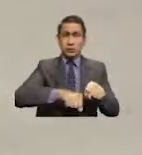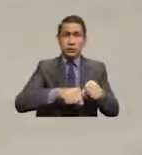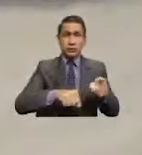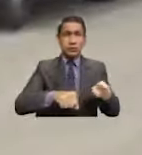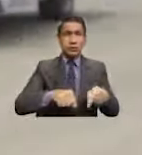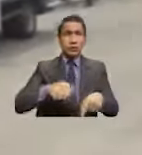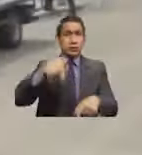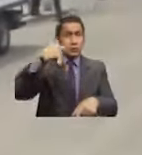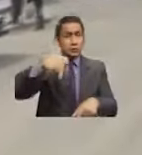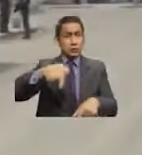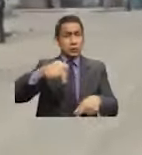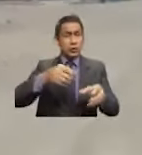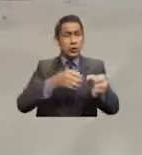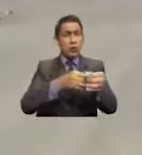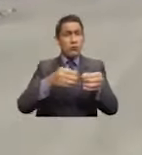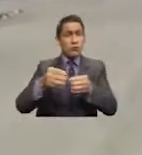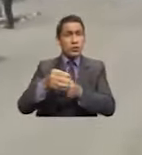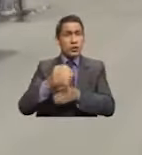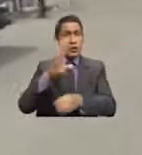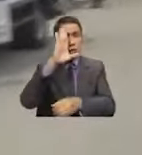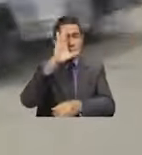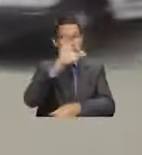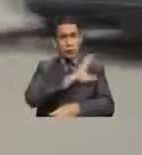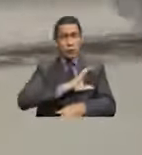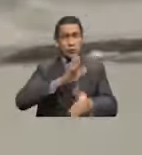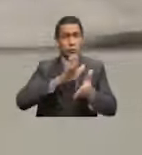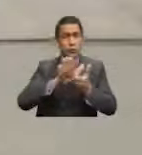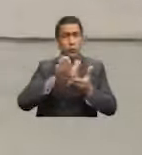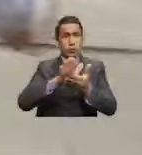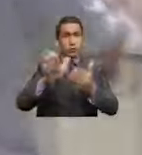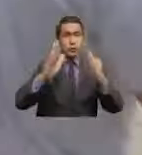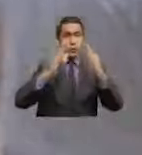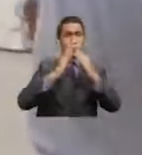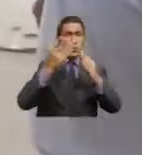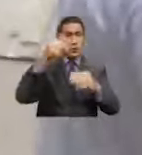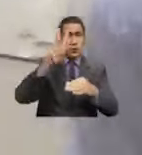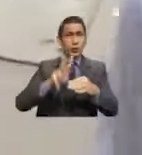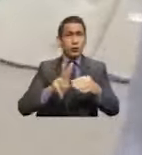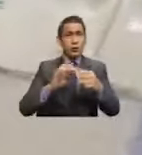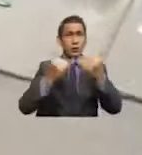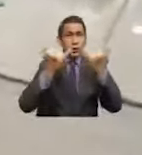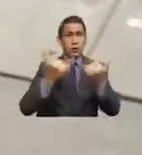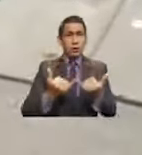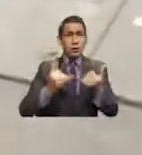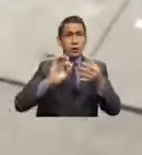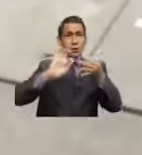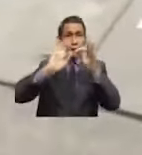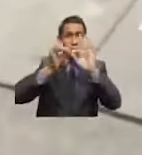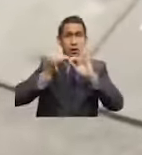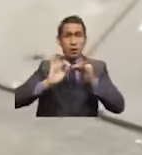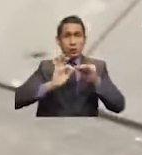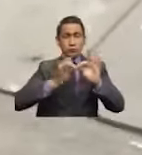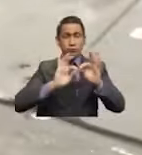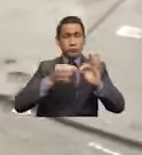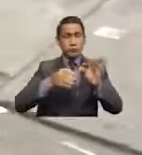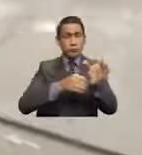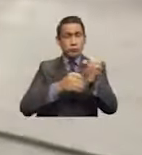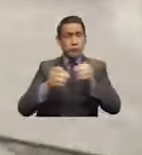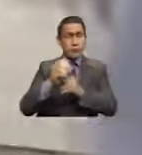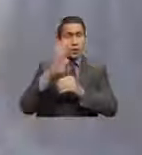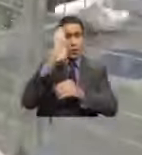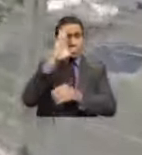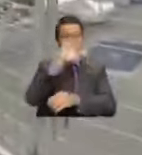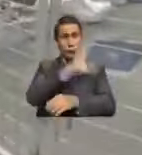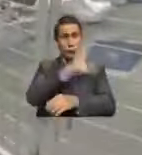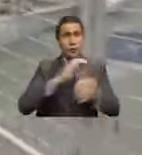UPC de Socio Vivienda 2, que también se están haciendo readecuaciones aquí a la instalación, poniendo un poco más de seguridad también. ¿Qué